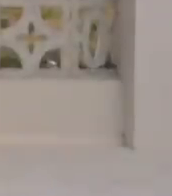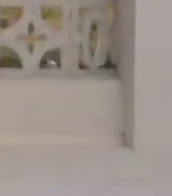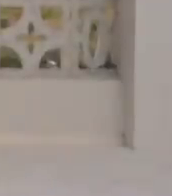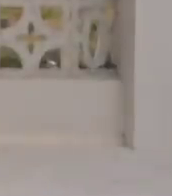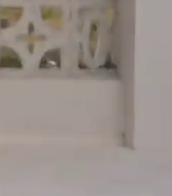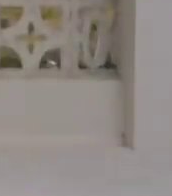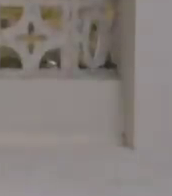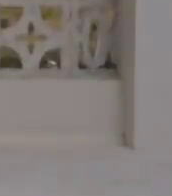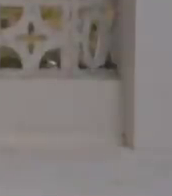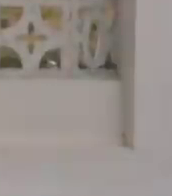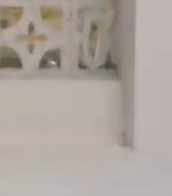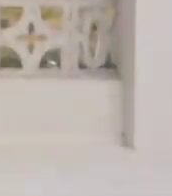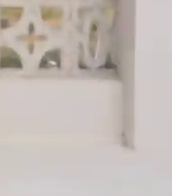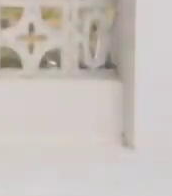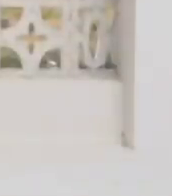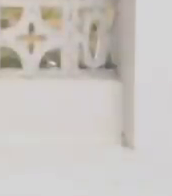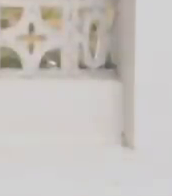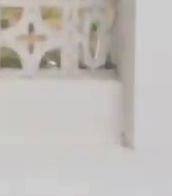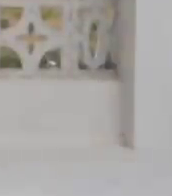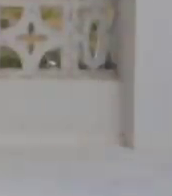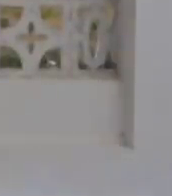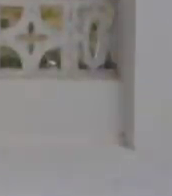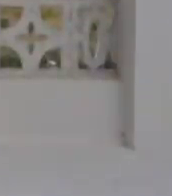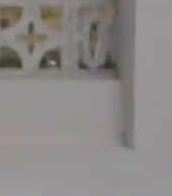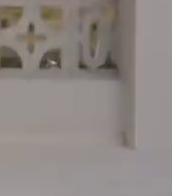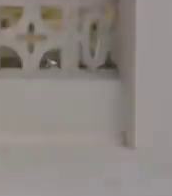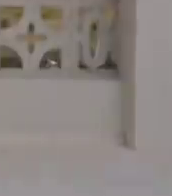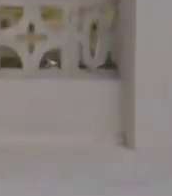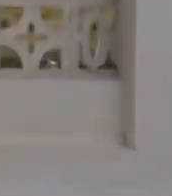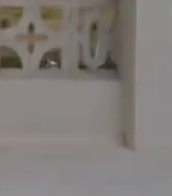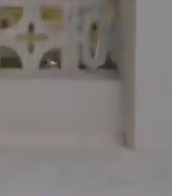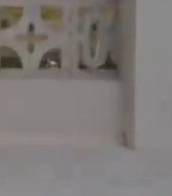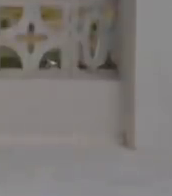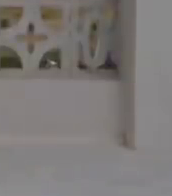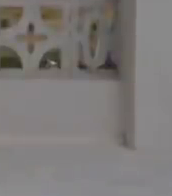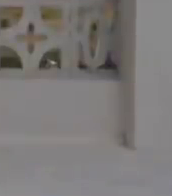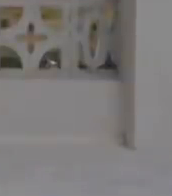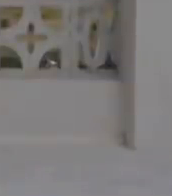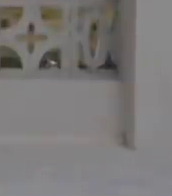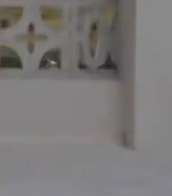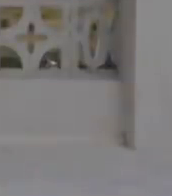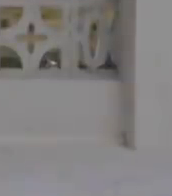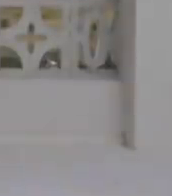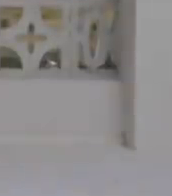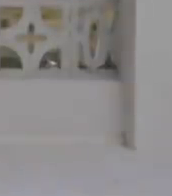y terminamos. Venga.